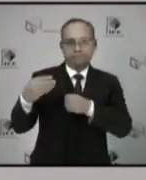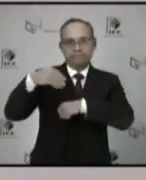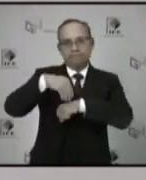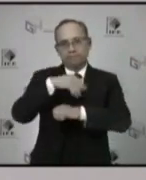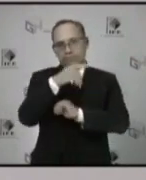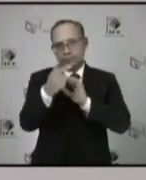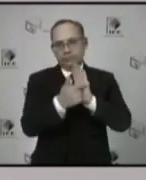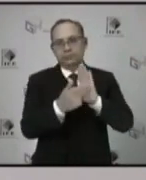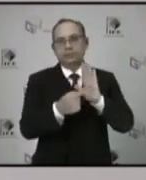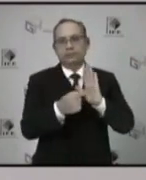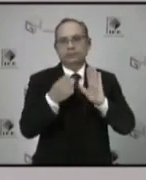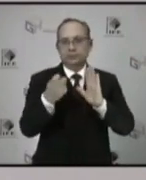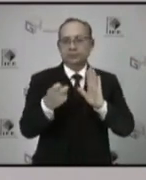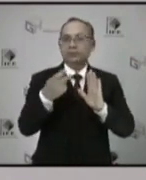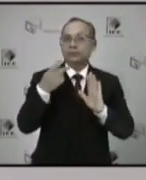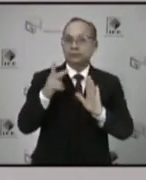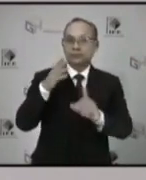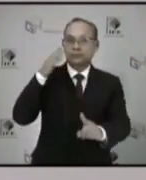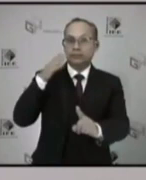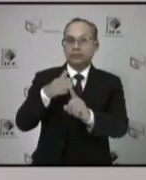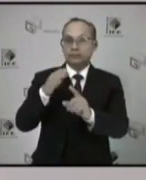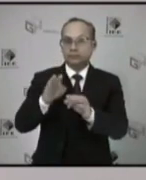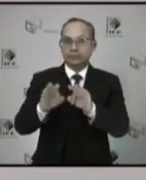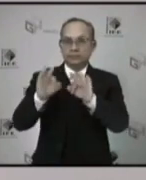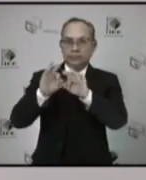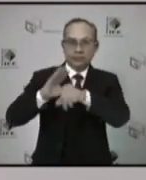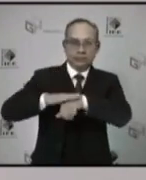particularmente hay que